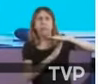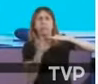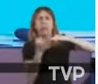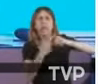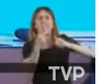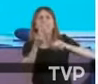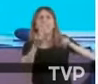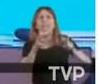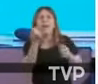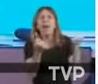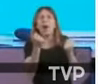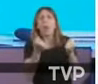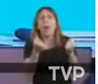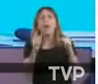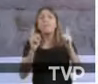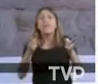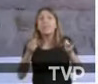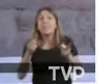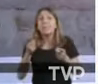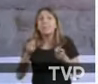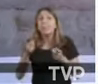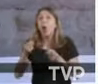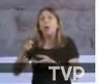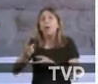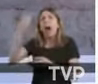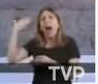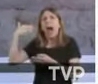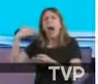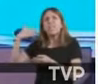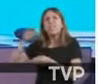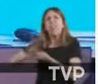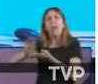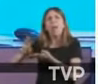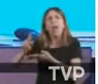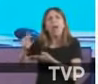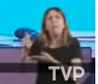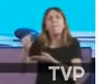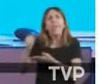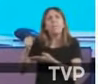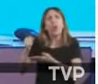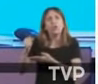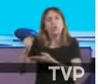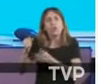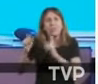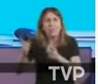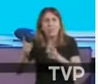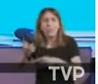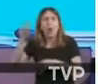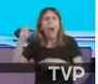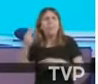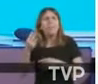económica argentina, que era recuperar el mercado de deuda pública en pesos, que había quedado muy afectado con el diferimiento de pagos, con el default de la deuda en